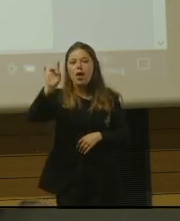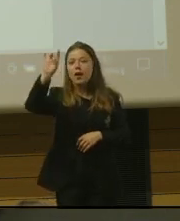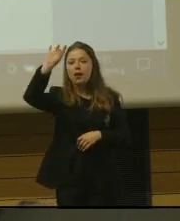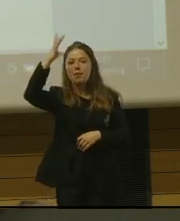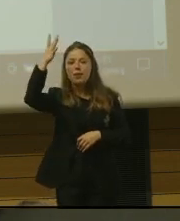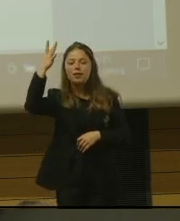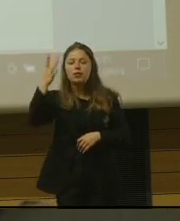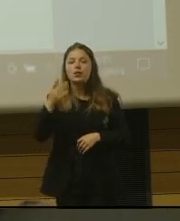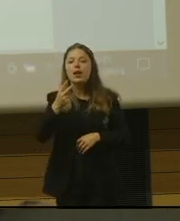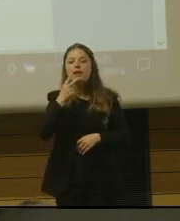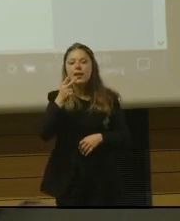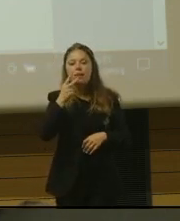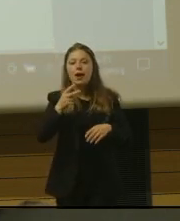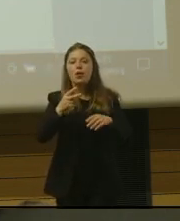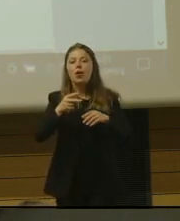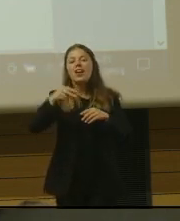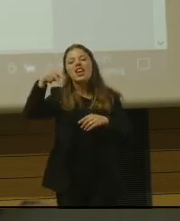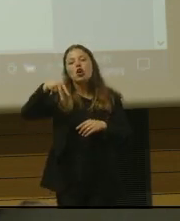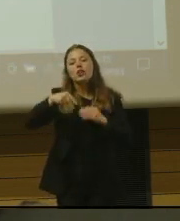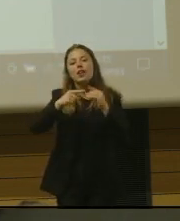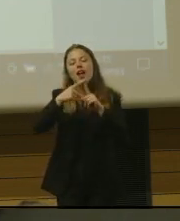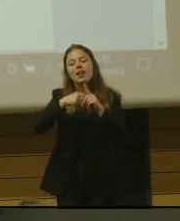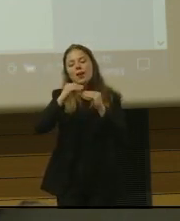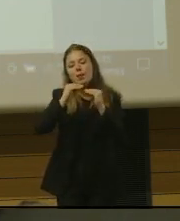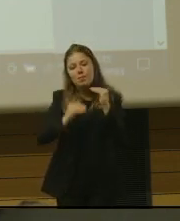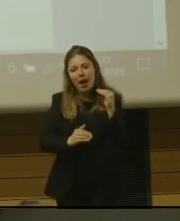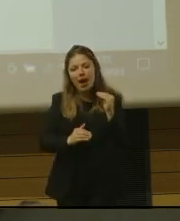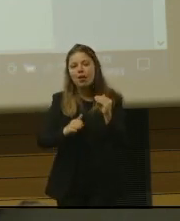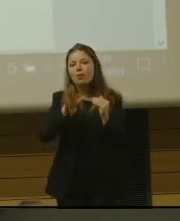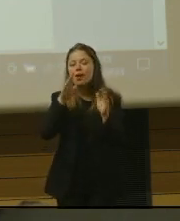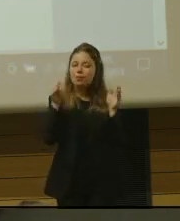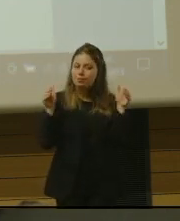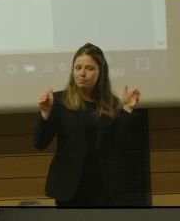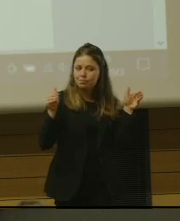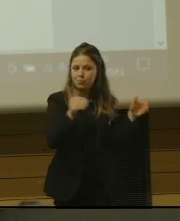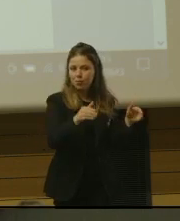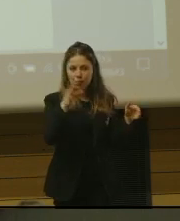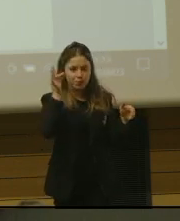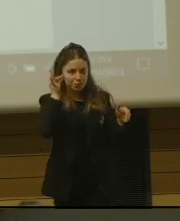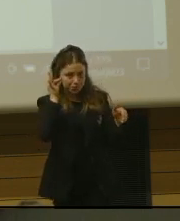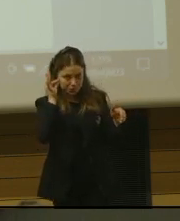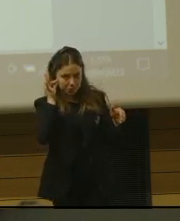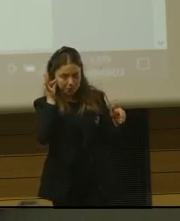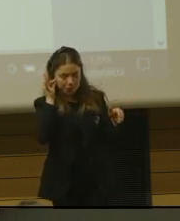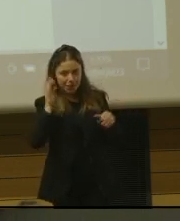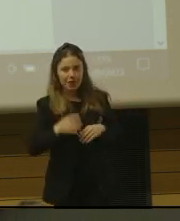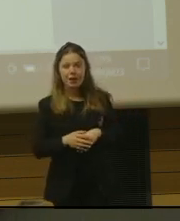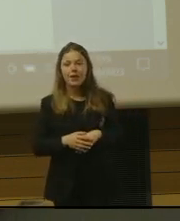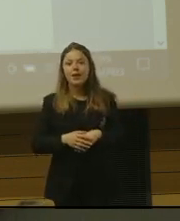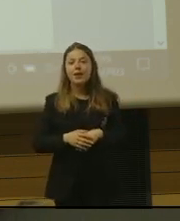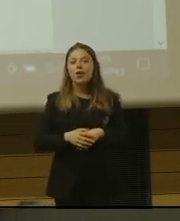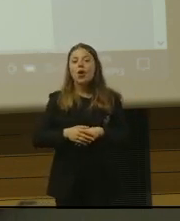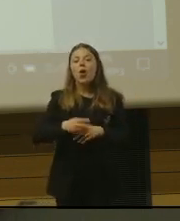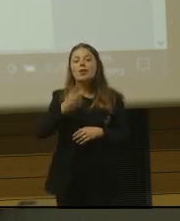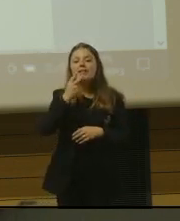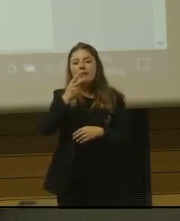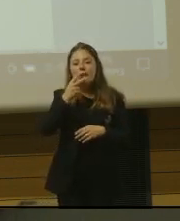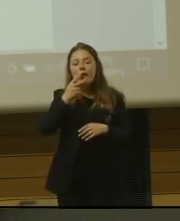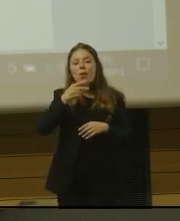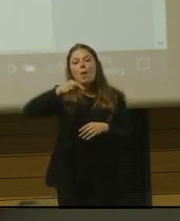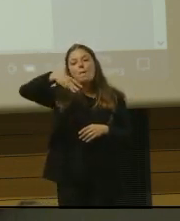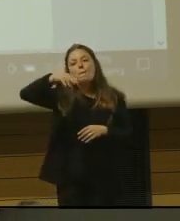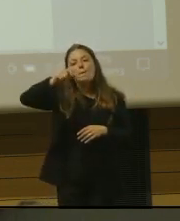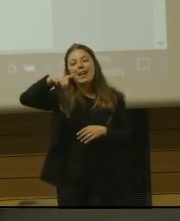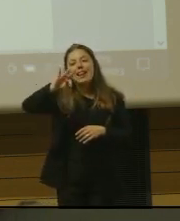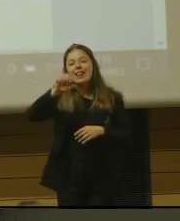tabaco light, supuestamente bajo nicotina, etcétera, también está pues como muy enfocado al colectivo femenino, ¿no? El tabaco mentolado, que se había prohibido,